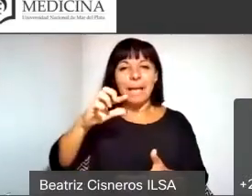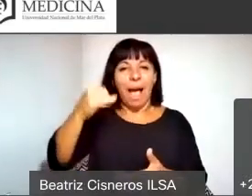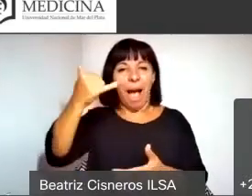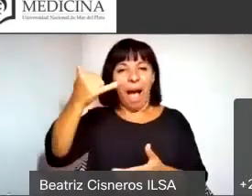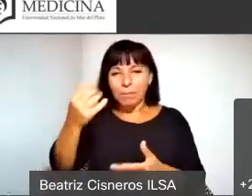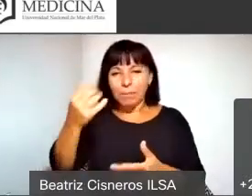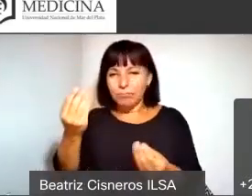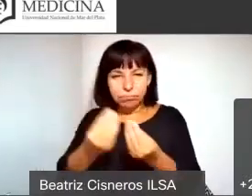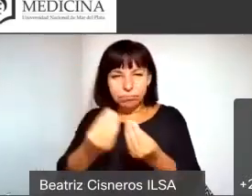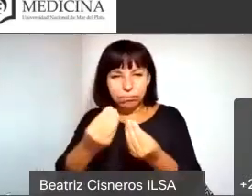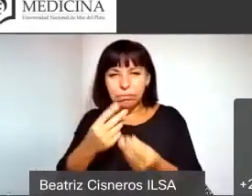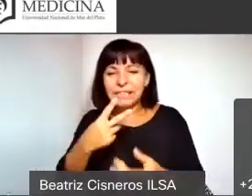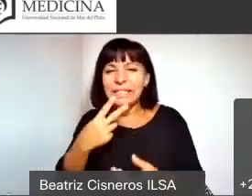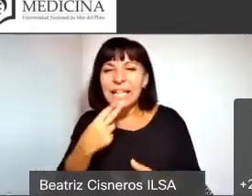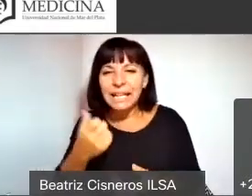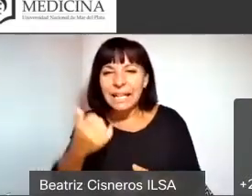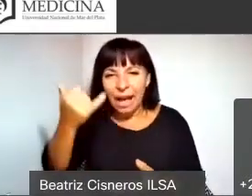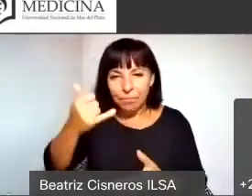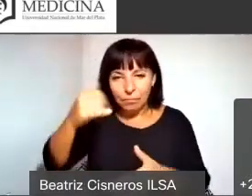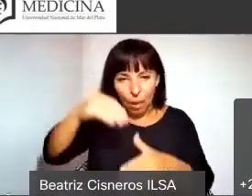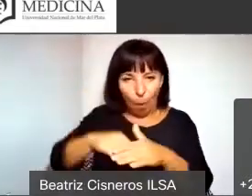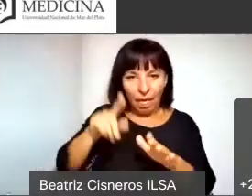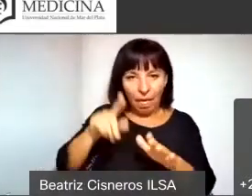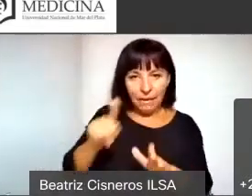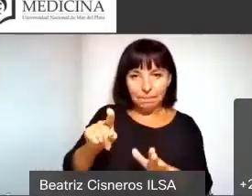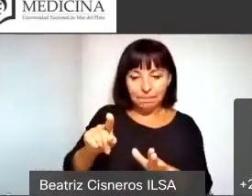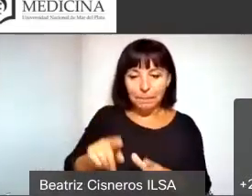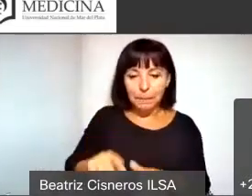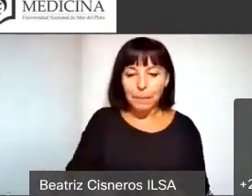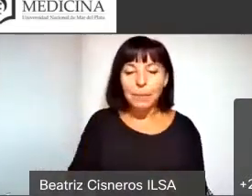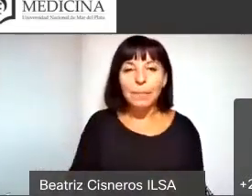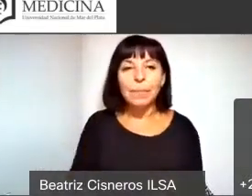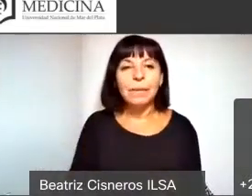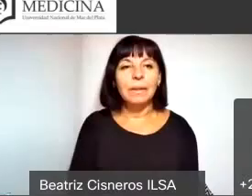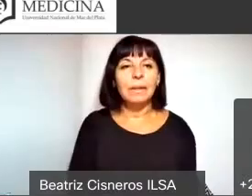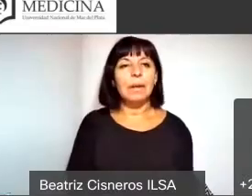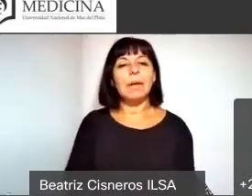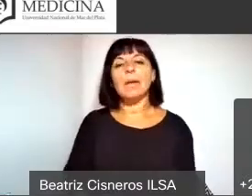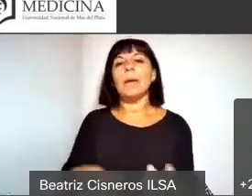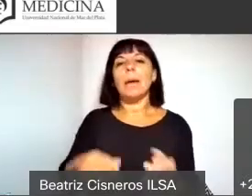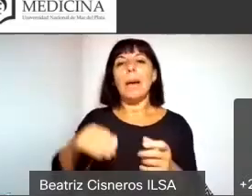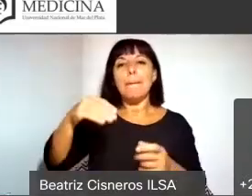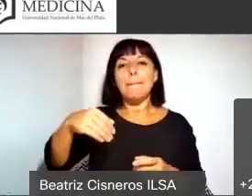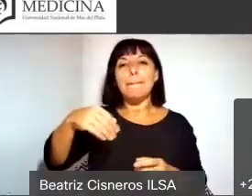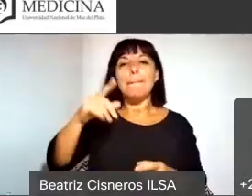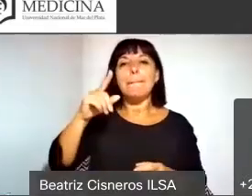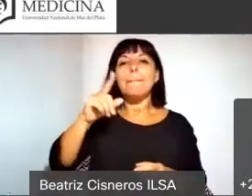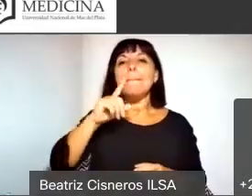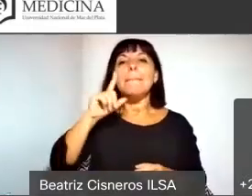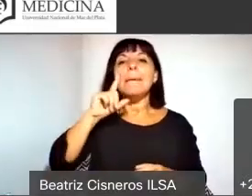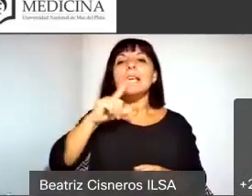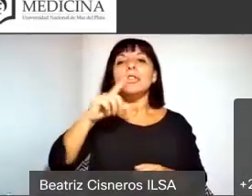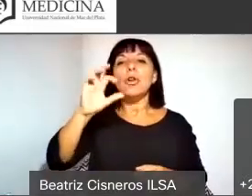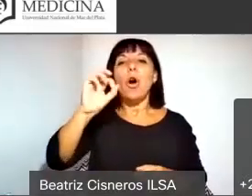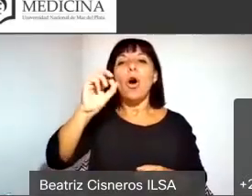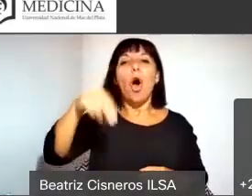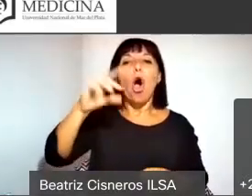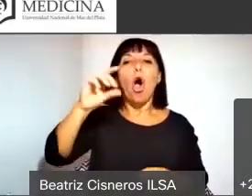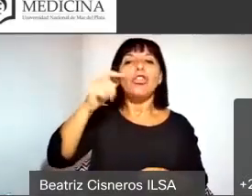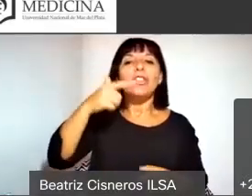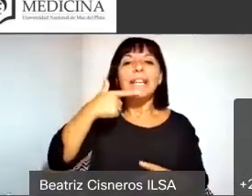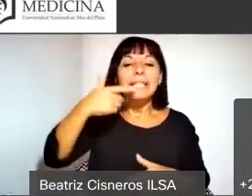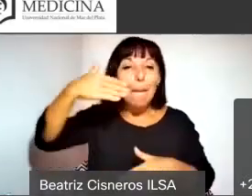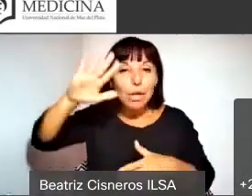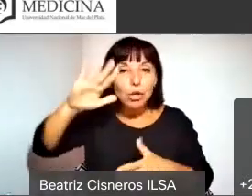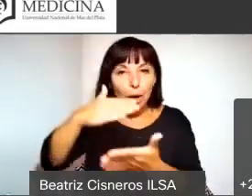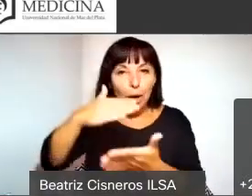adelante muchas funciones se sintetiza aquí, en esta organela, en las mitocondrias, la mayor parte, ¿sí? La que no es